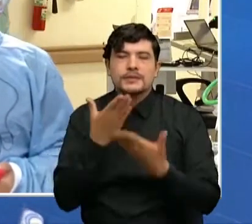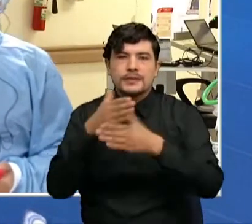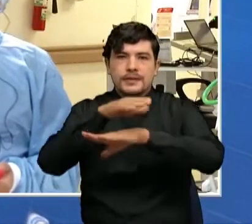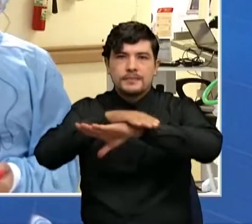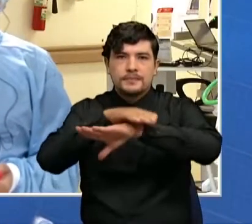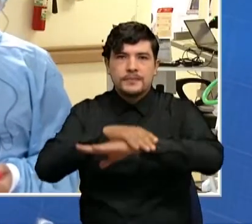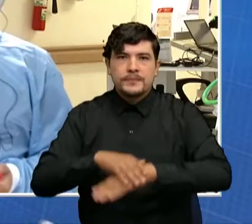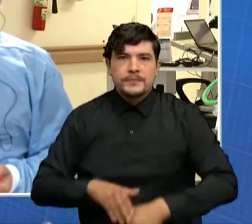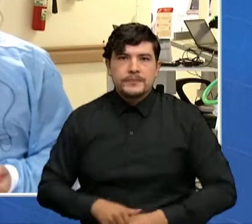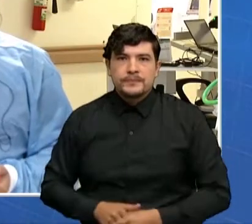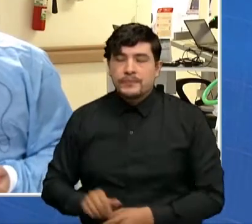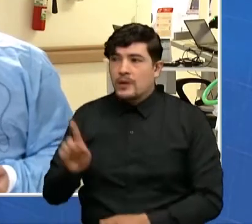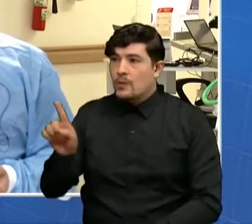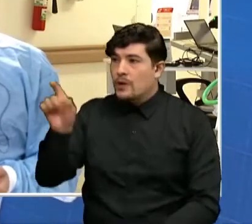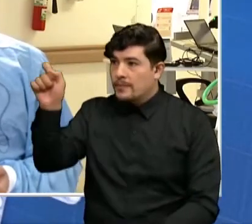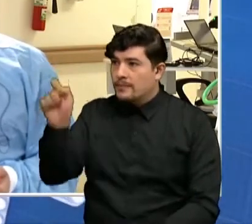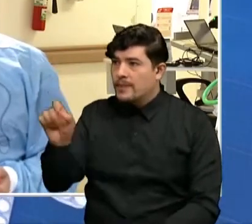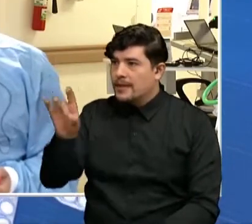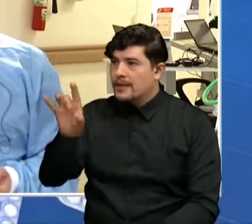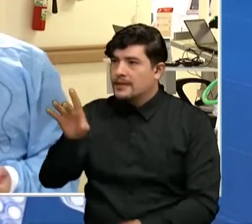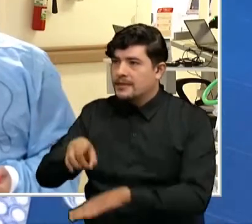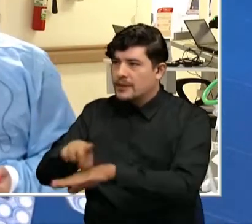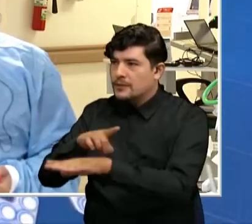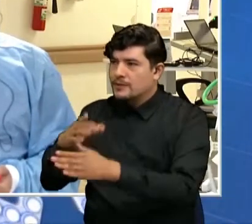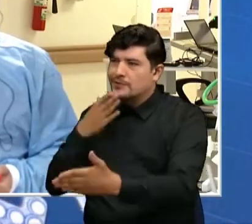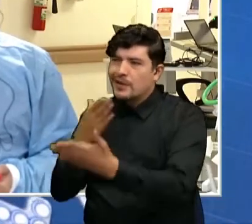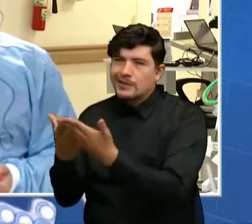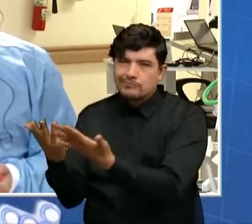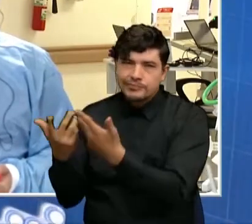informando. 1:15 p.m, gracias por ese